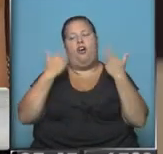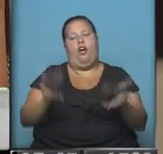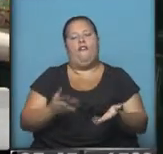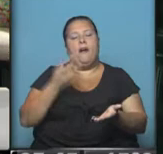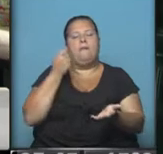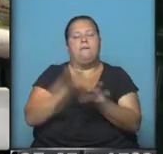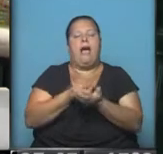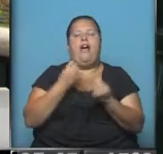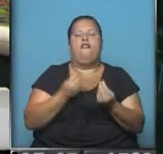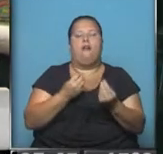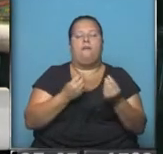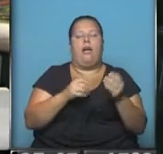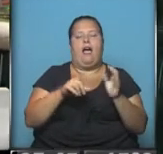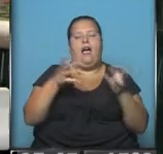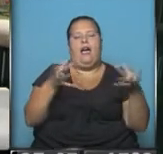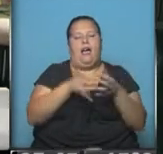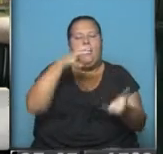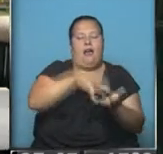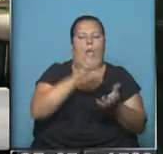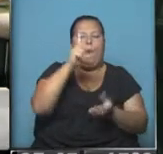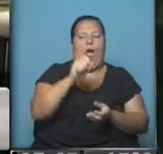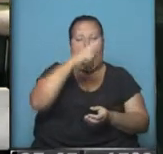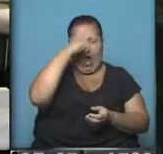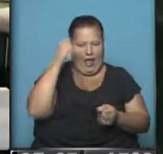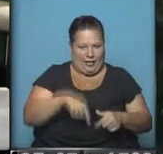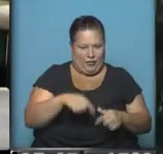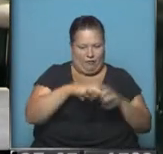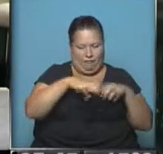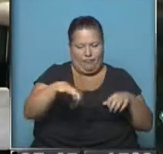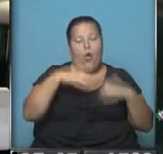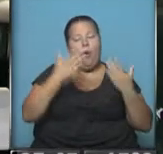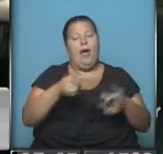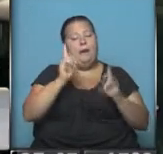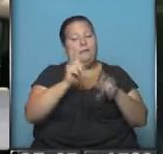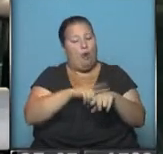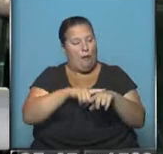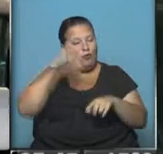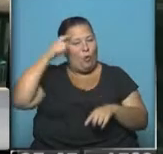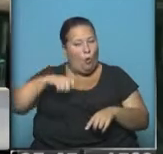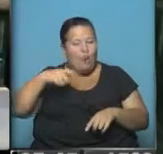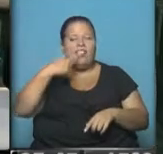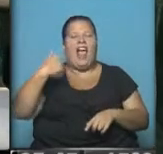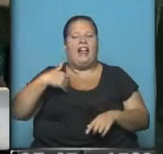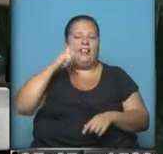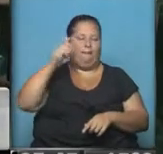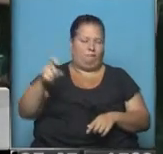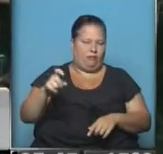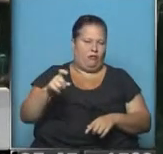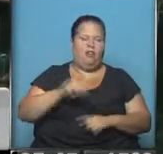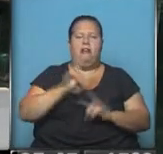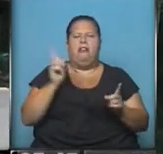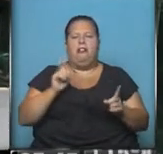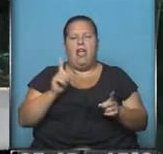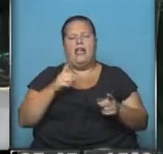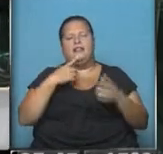pagar a través de un fideicomiso en el banco nación ese fue el momento en que grisha declaró el desacato no hizo